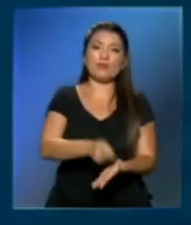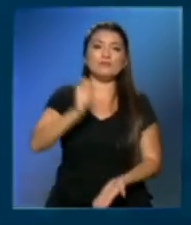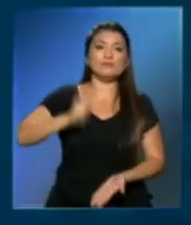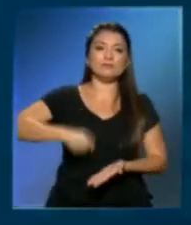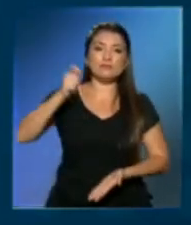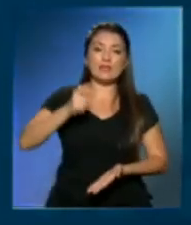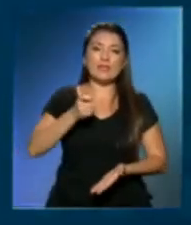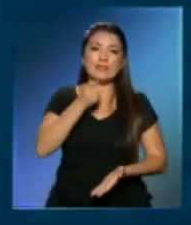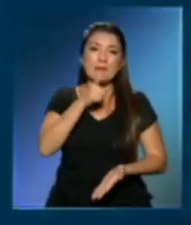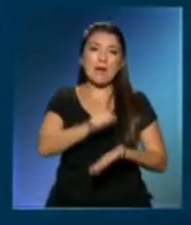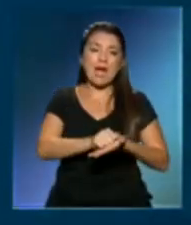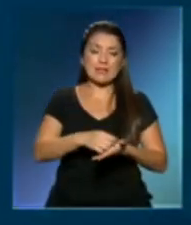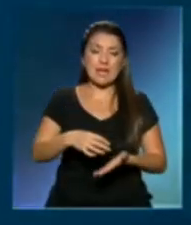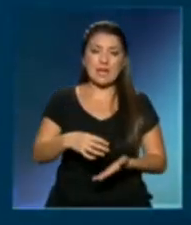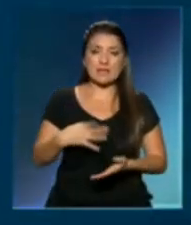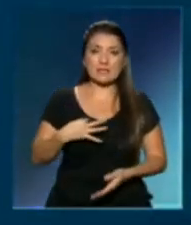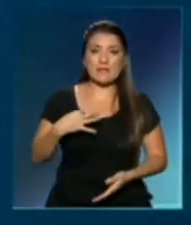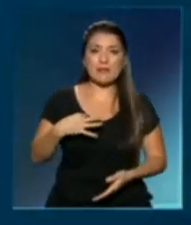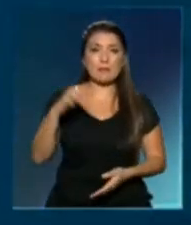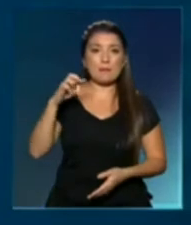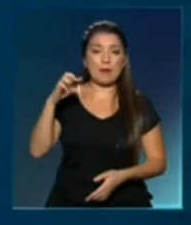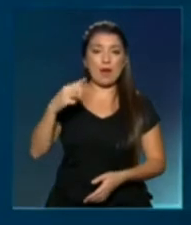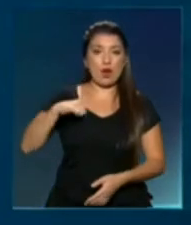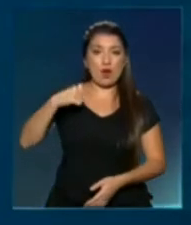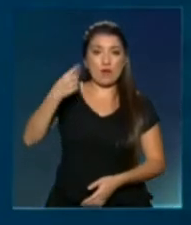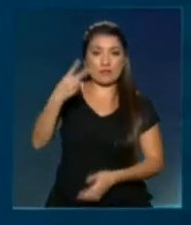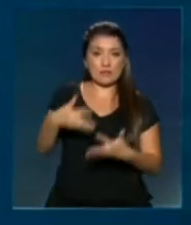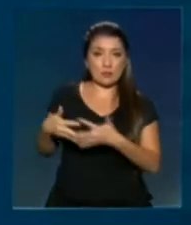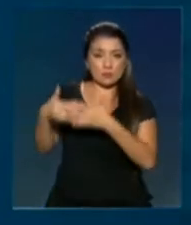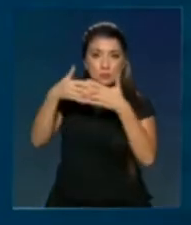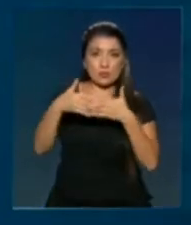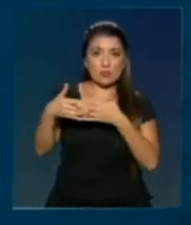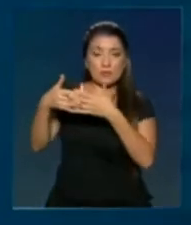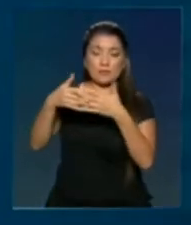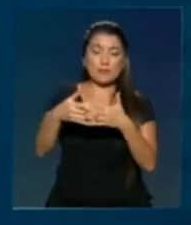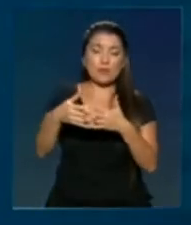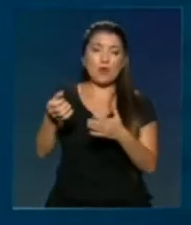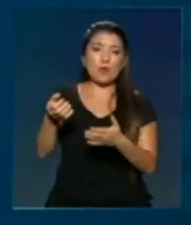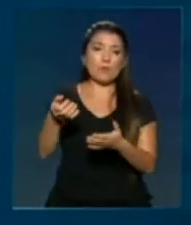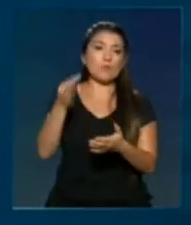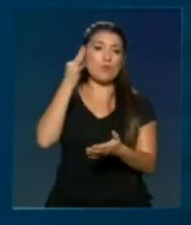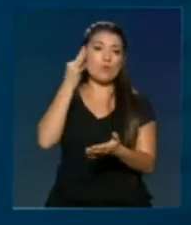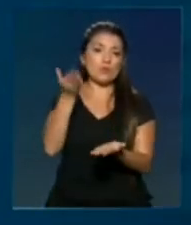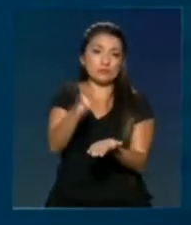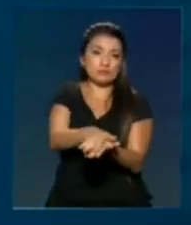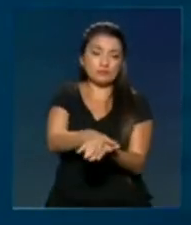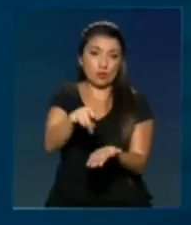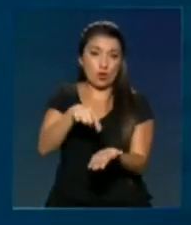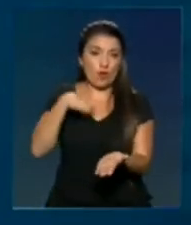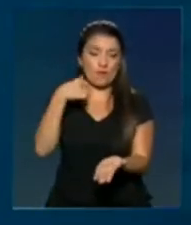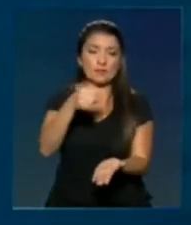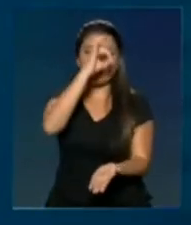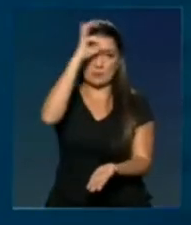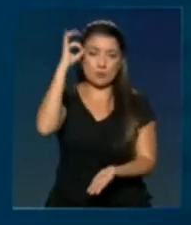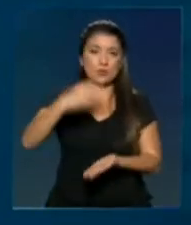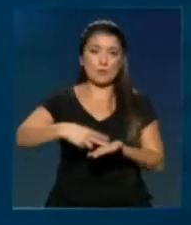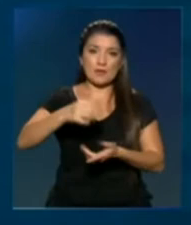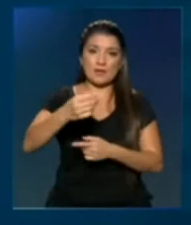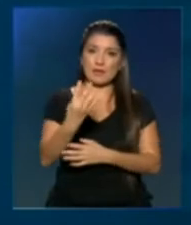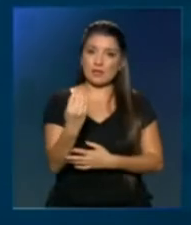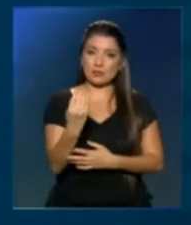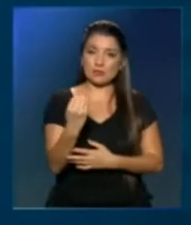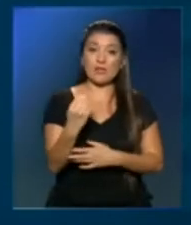presentada por el padre de una joven estadounidense asesinada en temuco en el año 2014 en el documento se expusieron